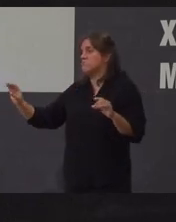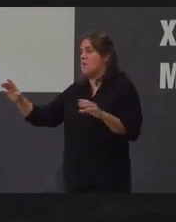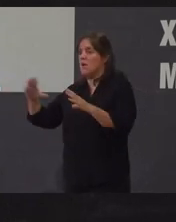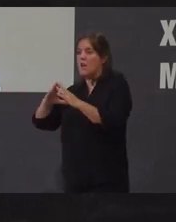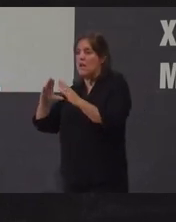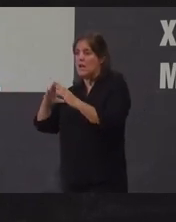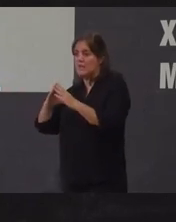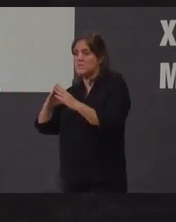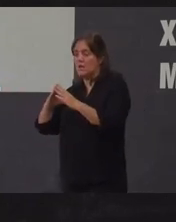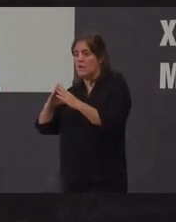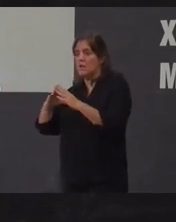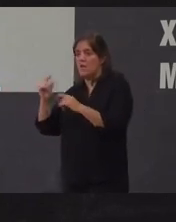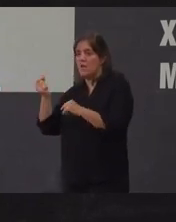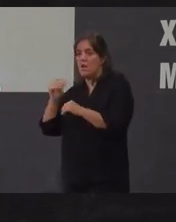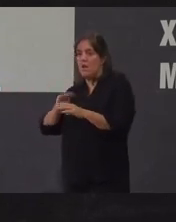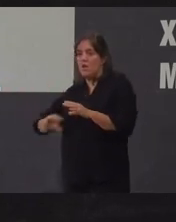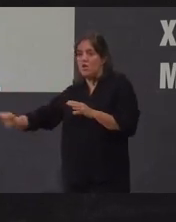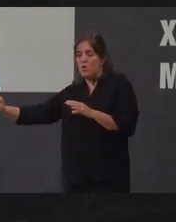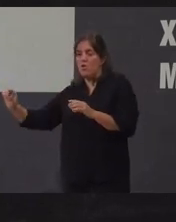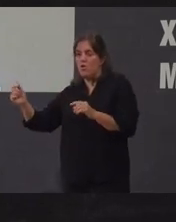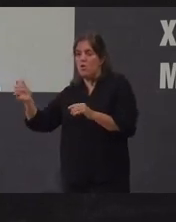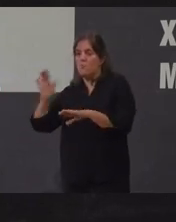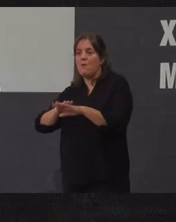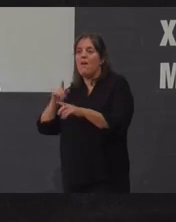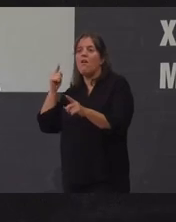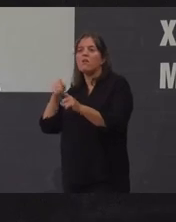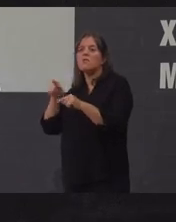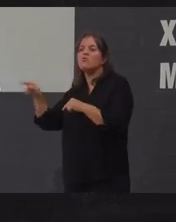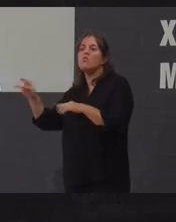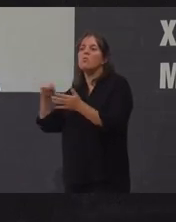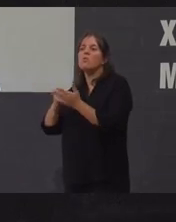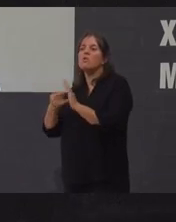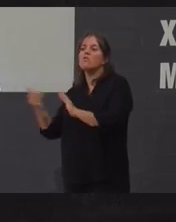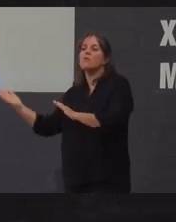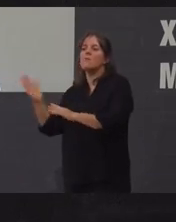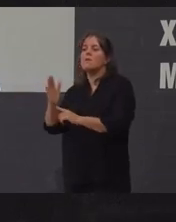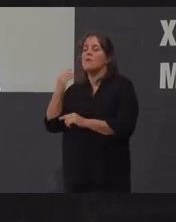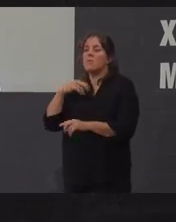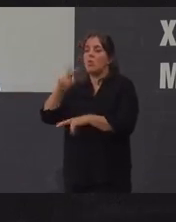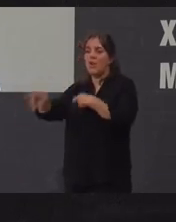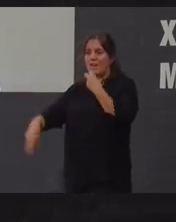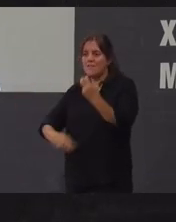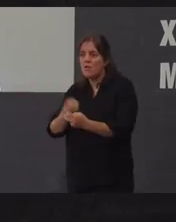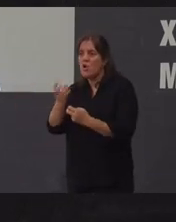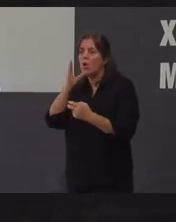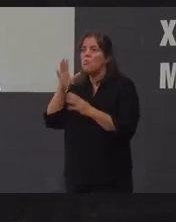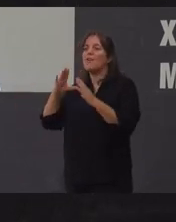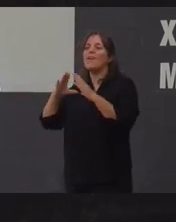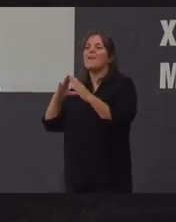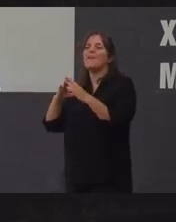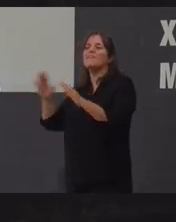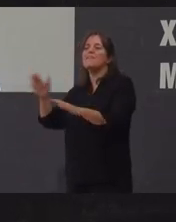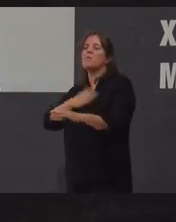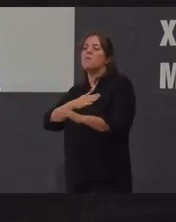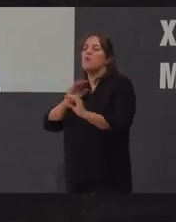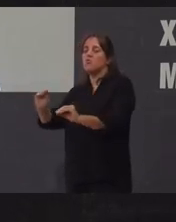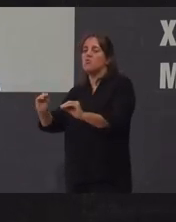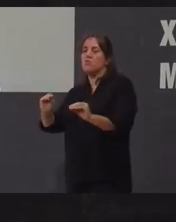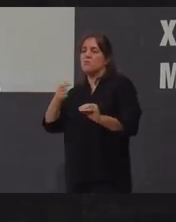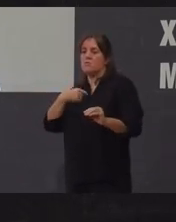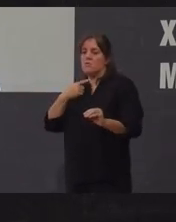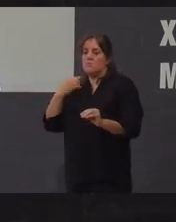Igrexa cartos para os proxectos que presenta a Igrexa para esta restauración, porque a Igrexa é a propietaria desas